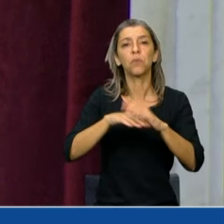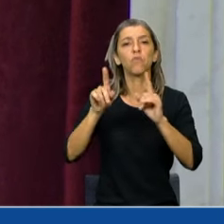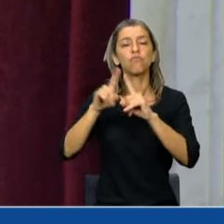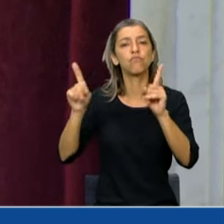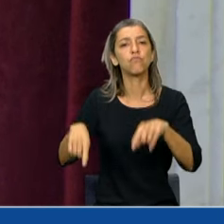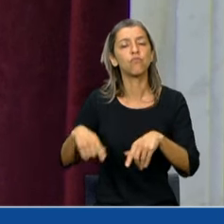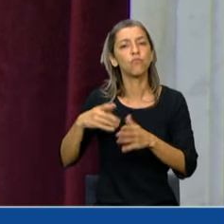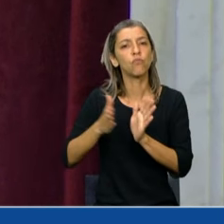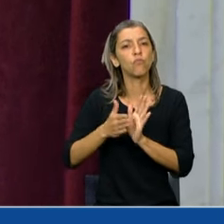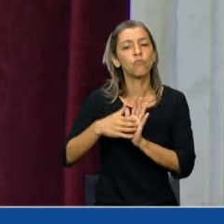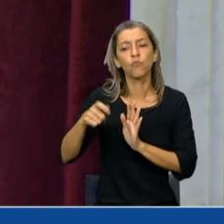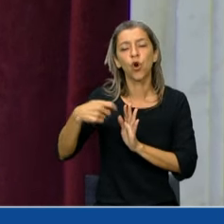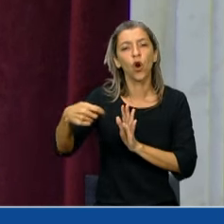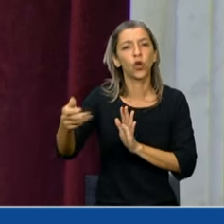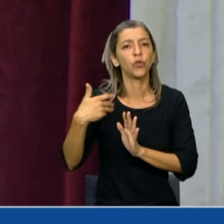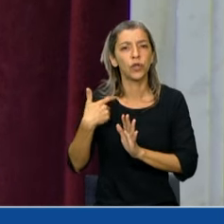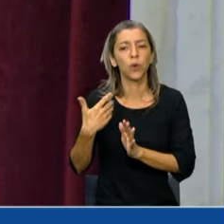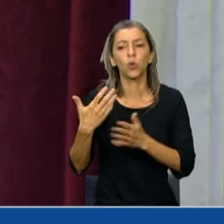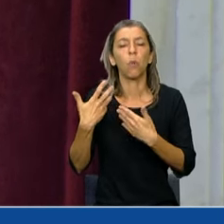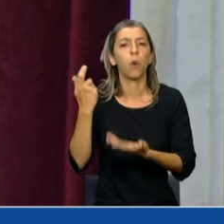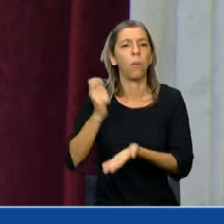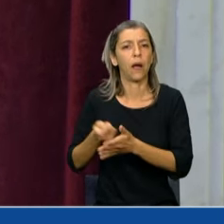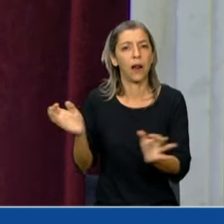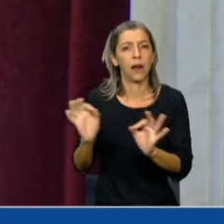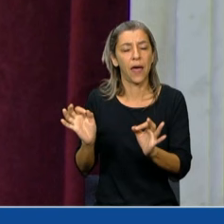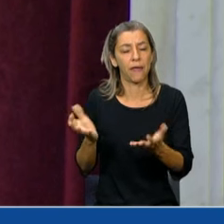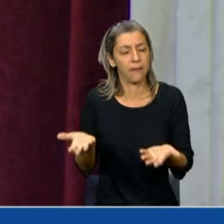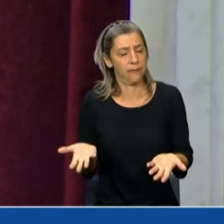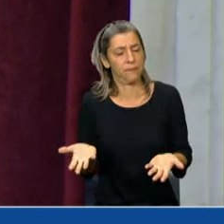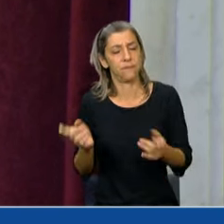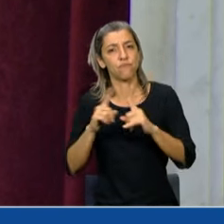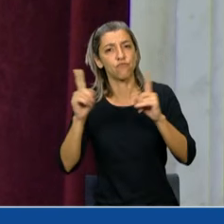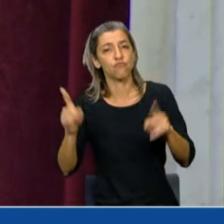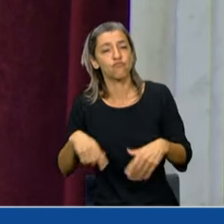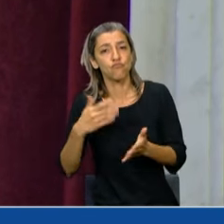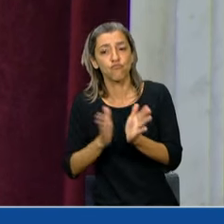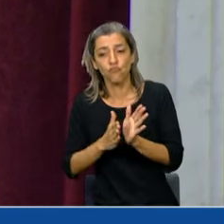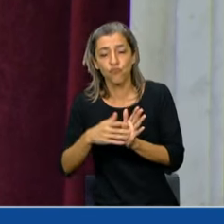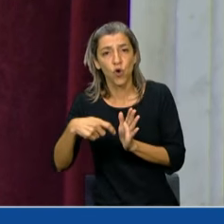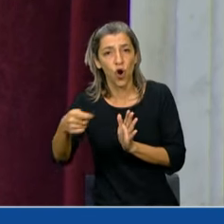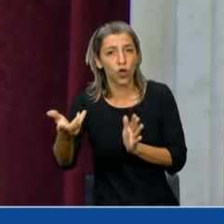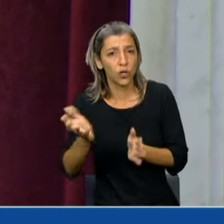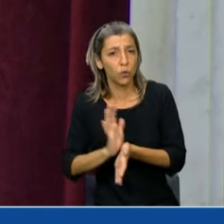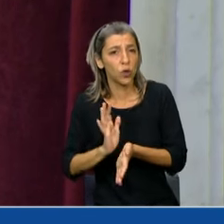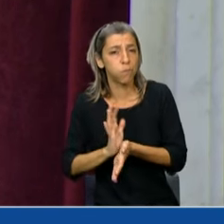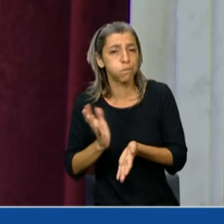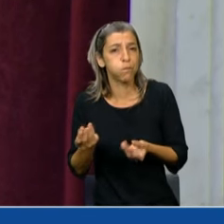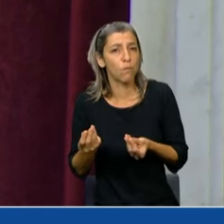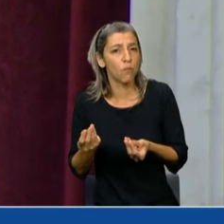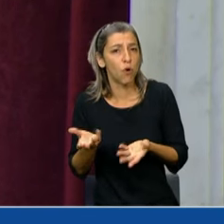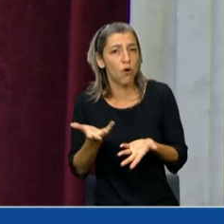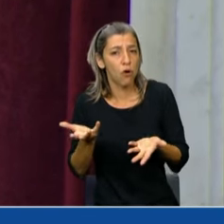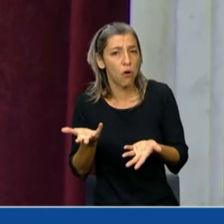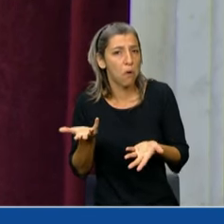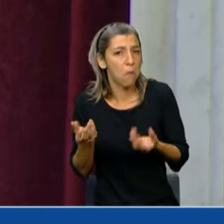realidad el monotributo reemplaza a ganancias y a IVA no queda claro de qué estaría